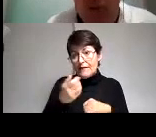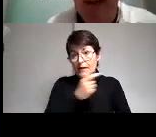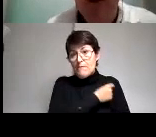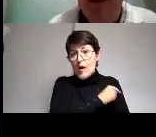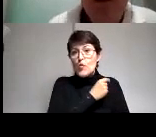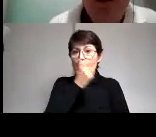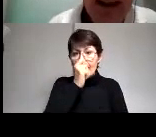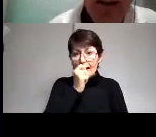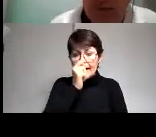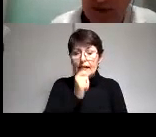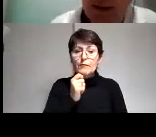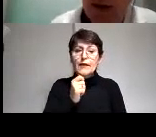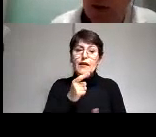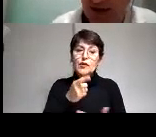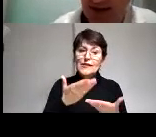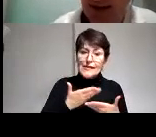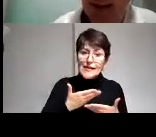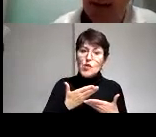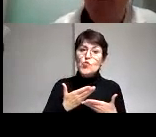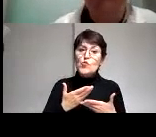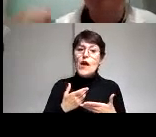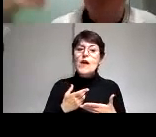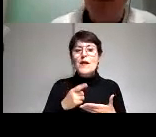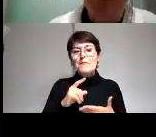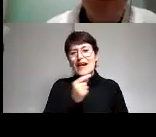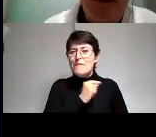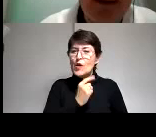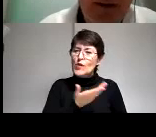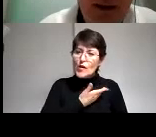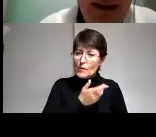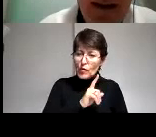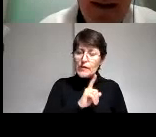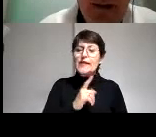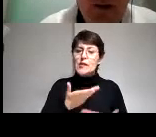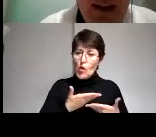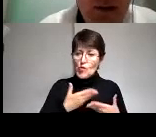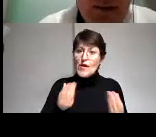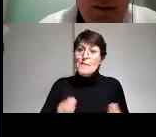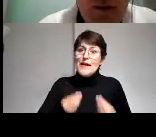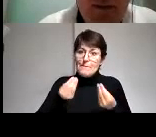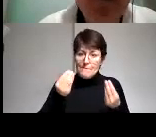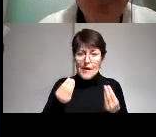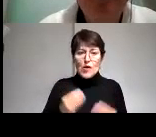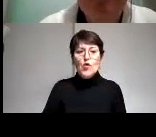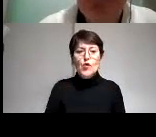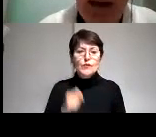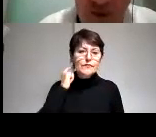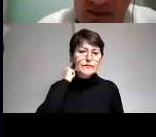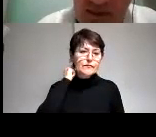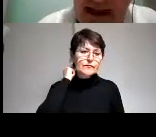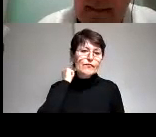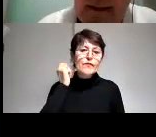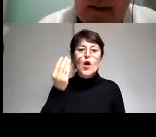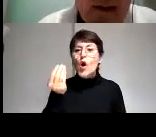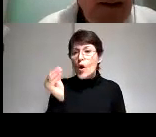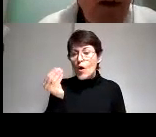la toma del Lactobacillus paracasei puede ayudarnos a que esa vacuna sea más eficaz todavía de lo que sea en condiciones normales. En jóvenes